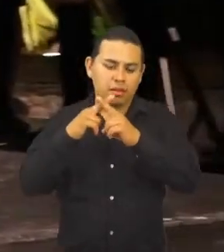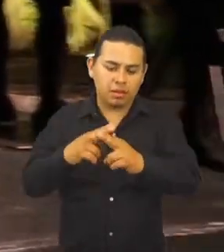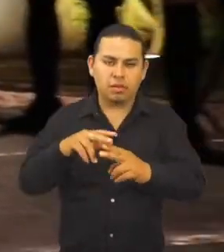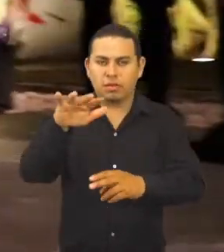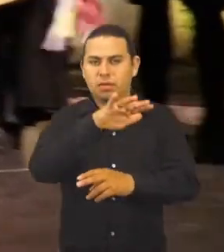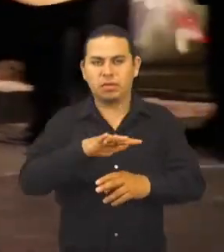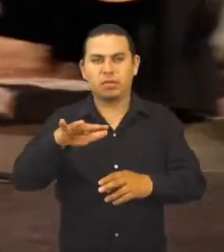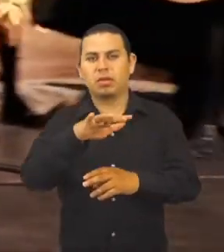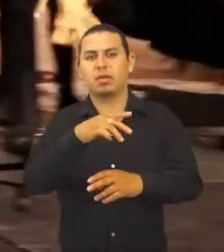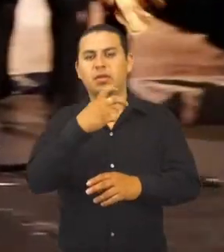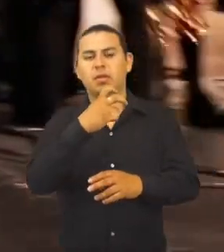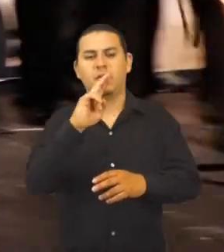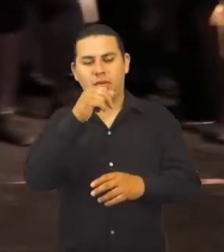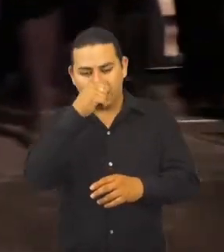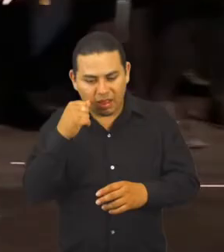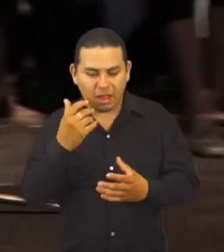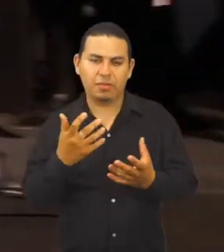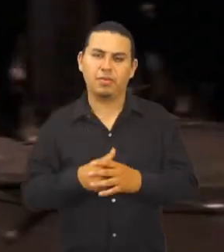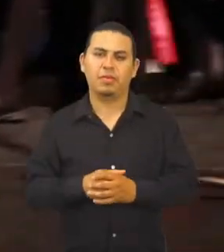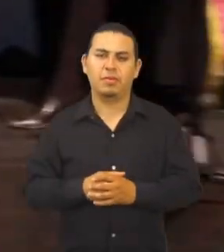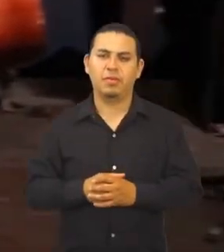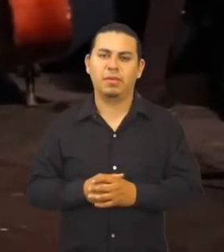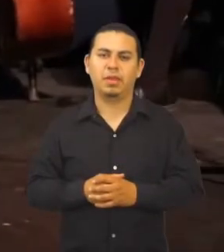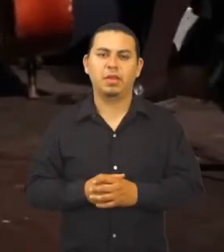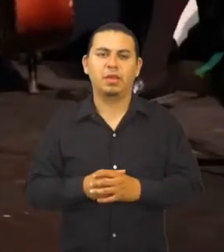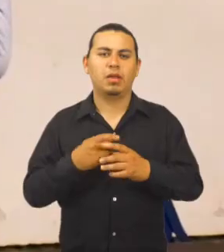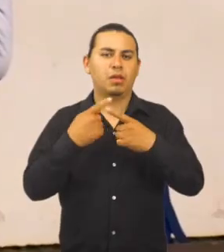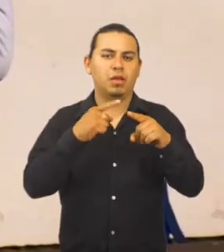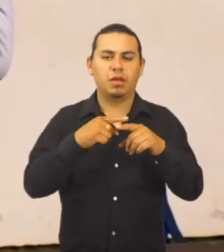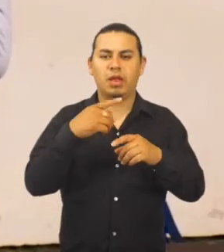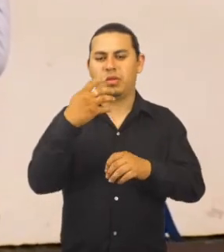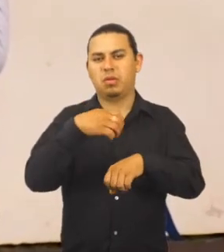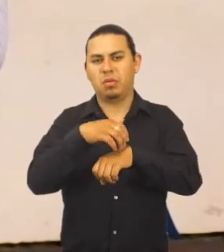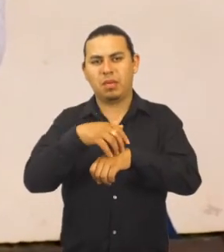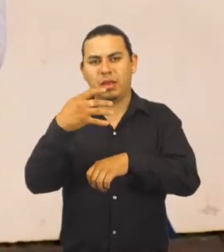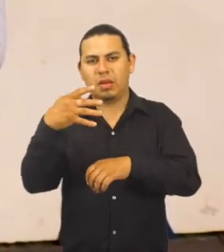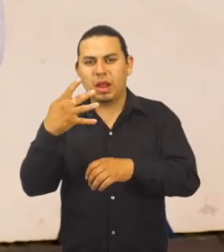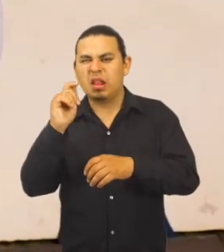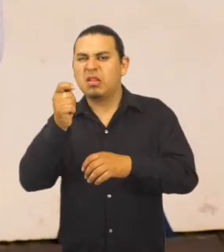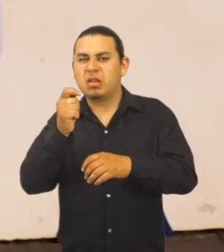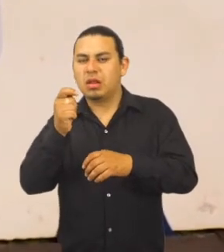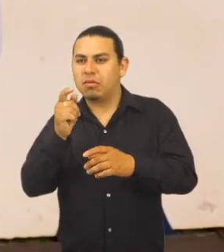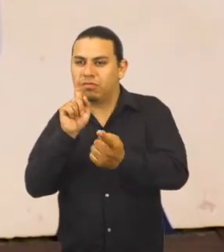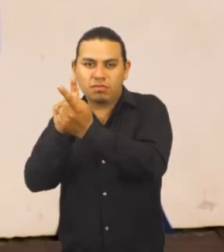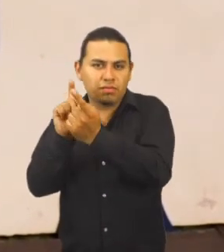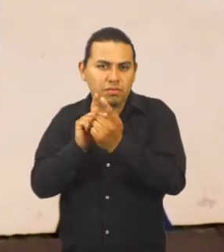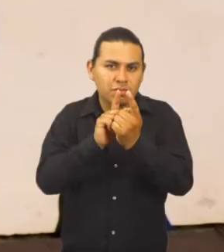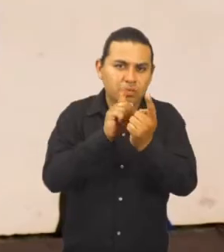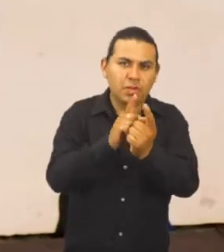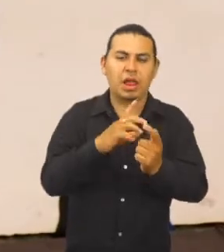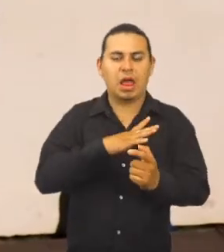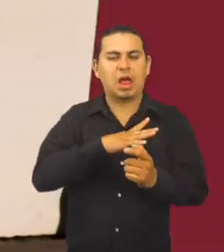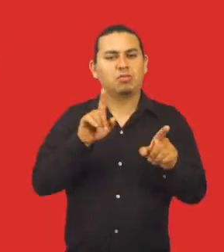aniversario de la Tuna, y tenemos algunas sorpresas más, como la grabación de nuestro disco número 14 y por